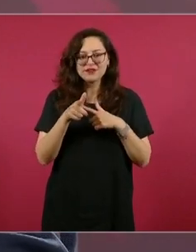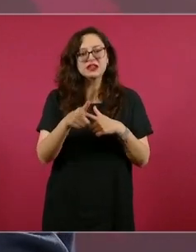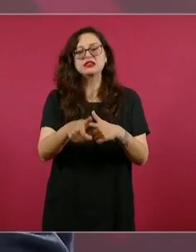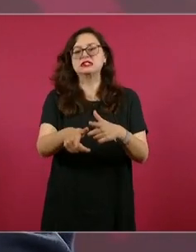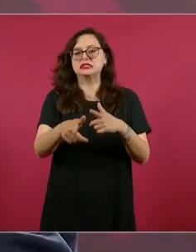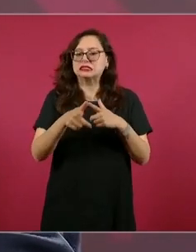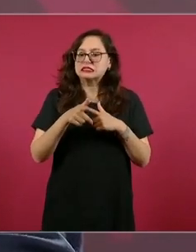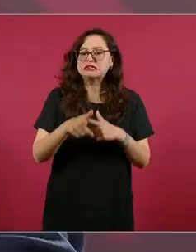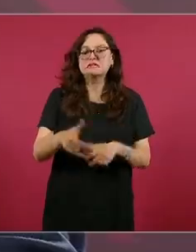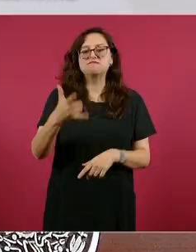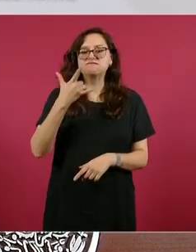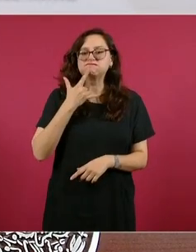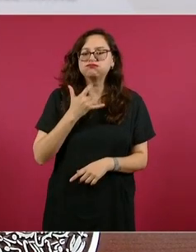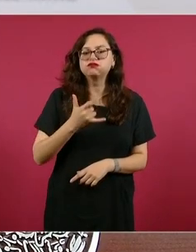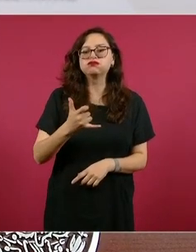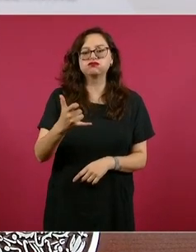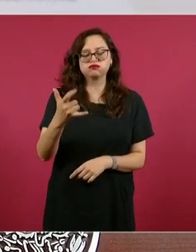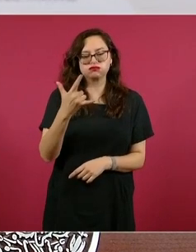el ideal, la utopía,